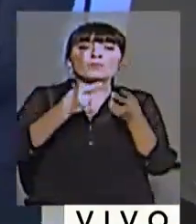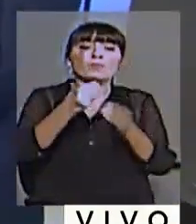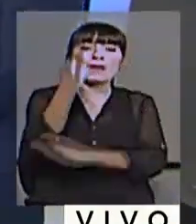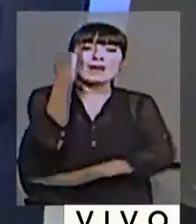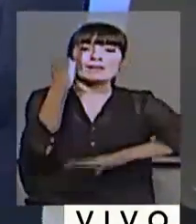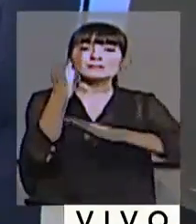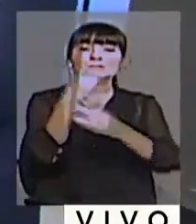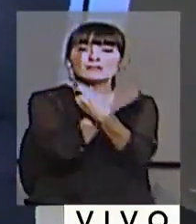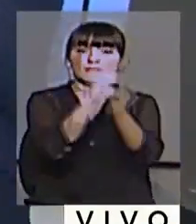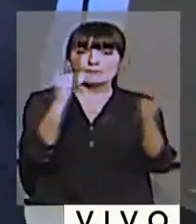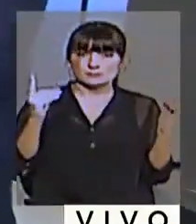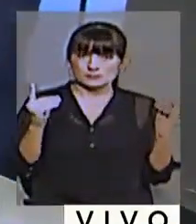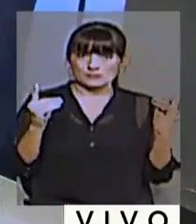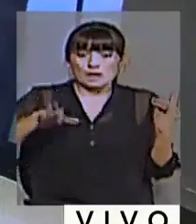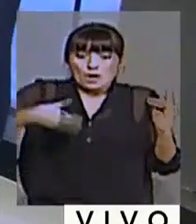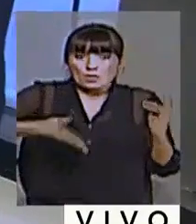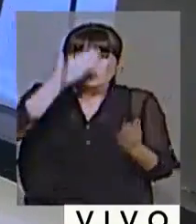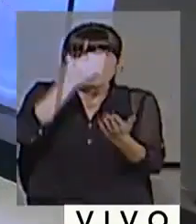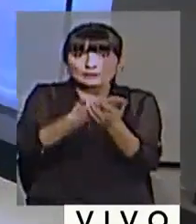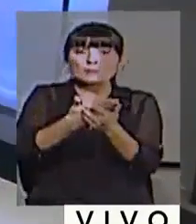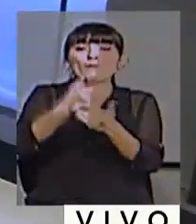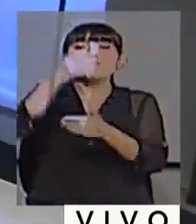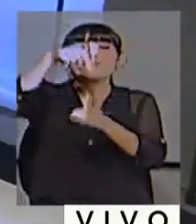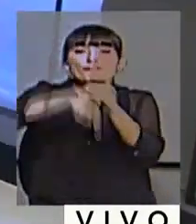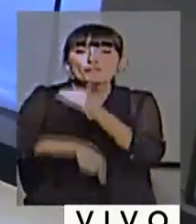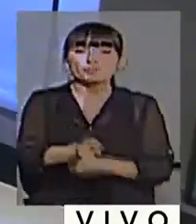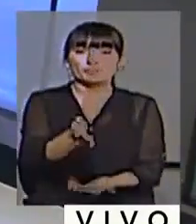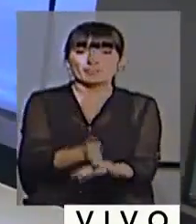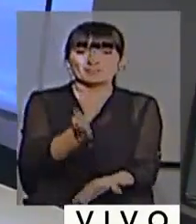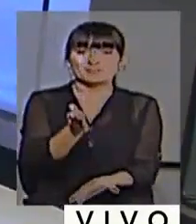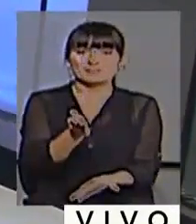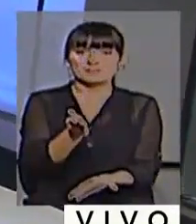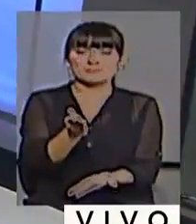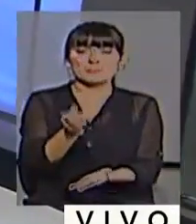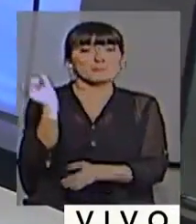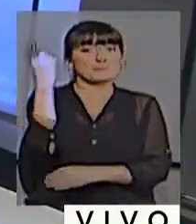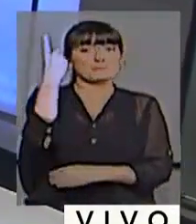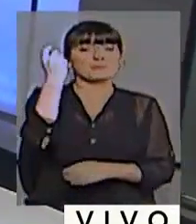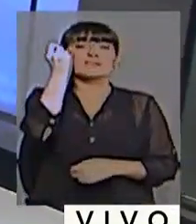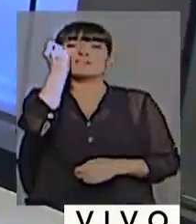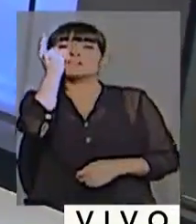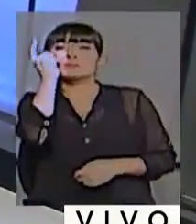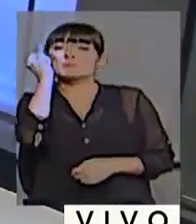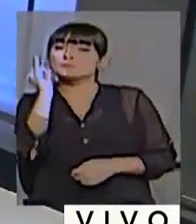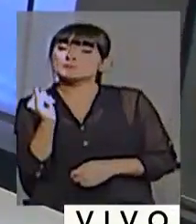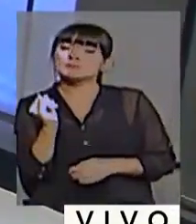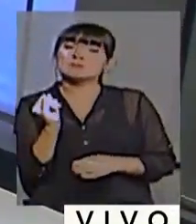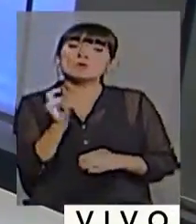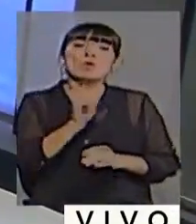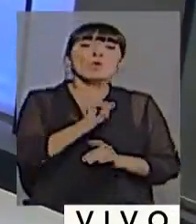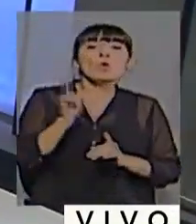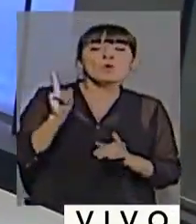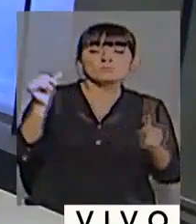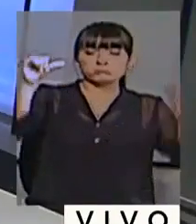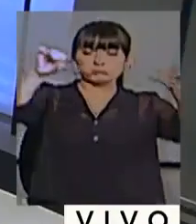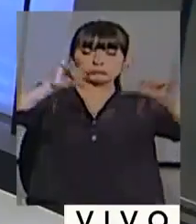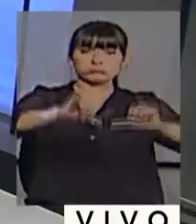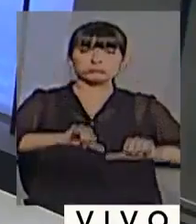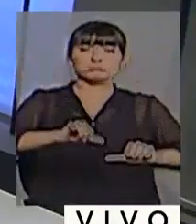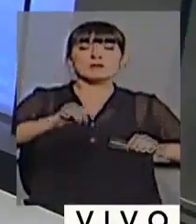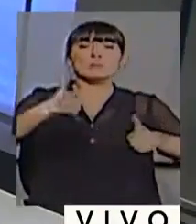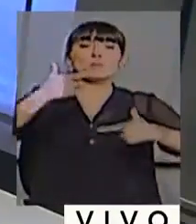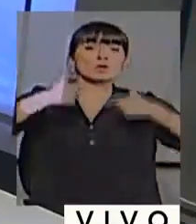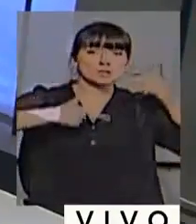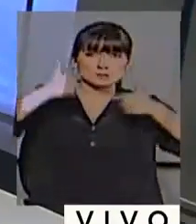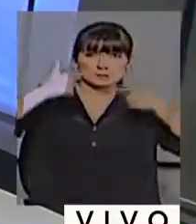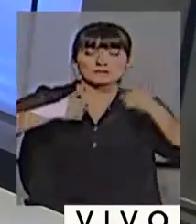día es una decisión de fondo. Primero, ¿entendemos o no entendemos la magnitud de la crisis, de la política y los desafíos